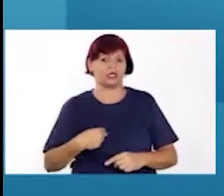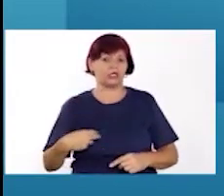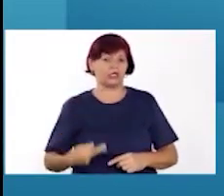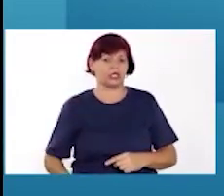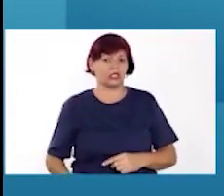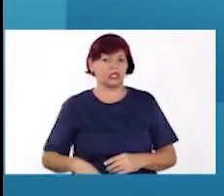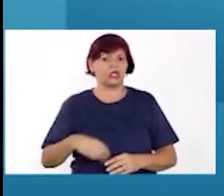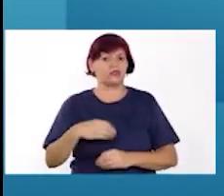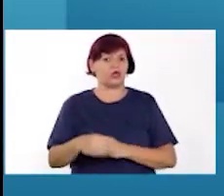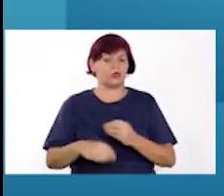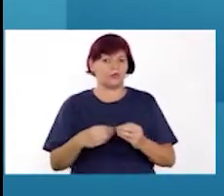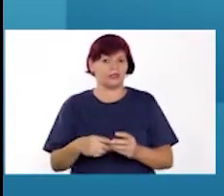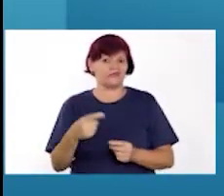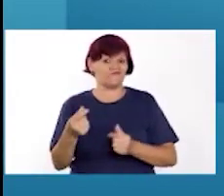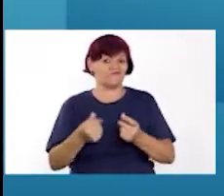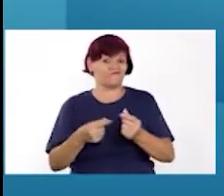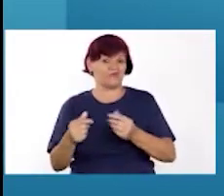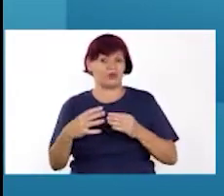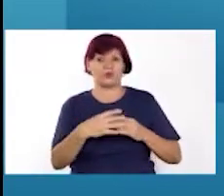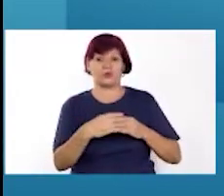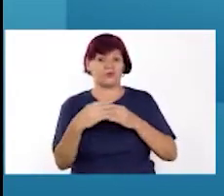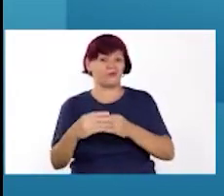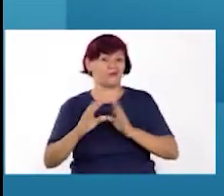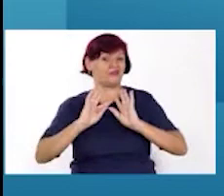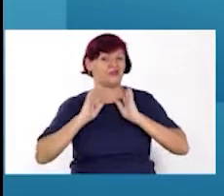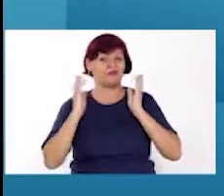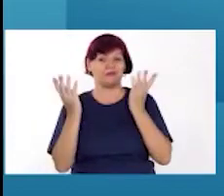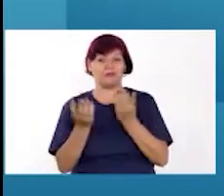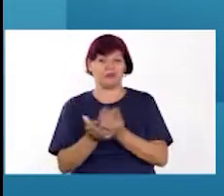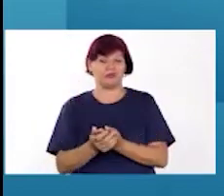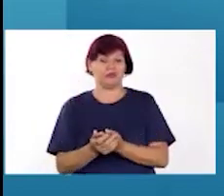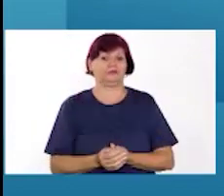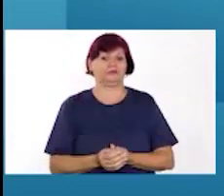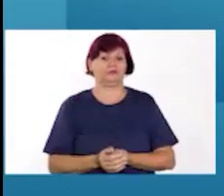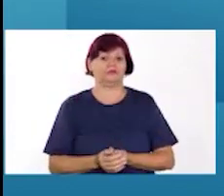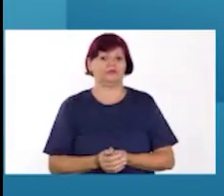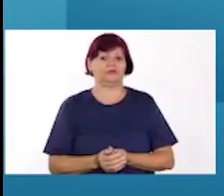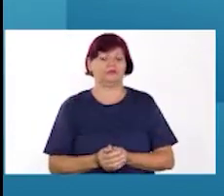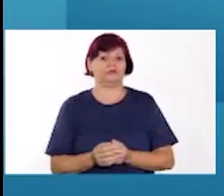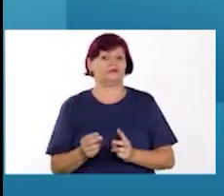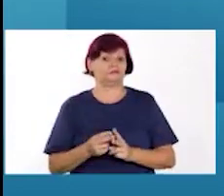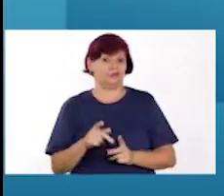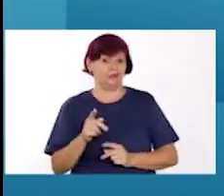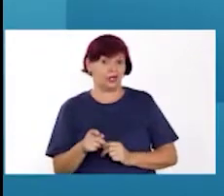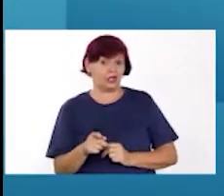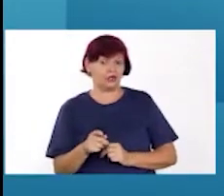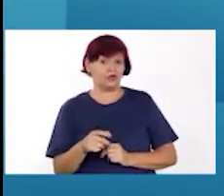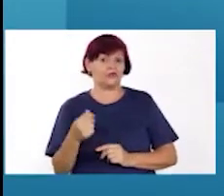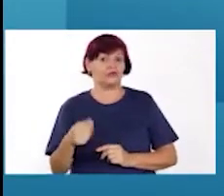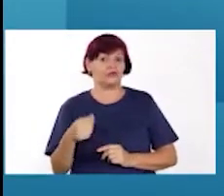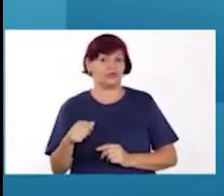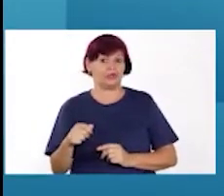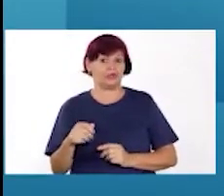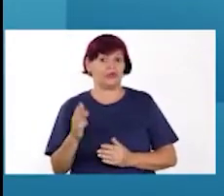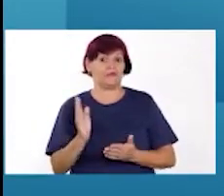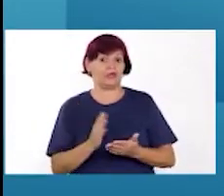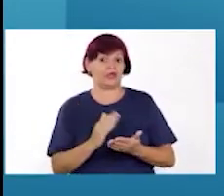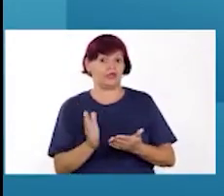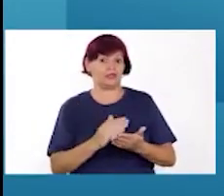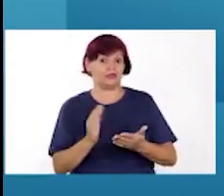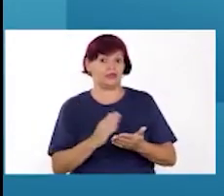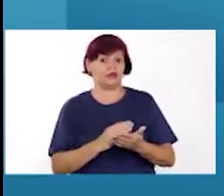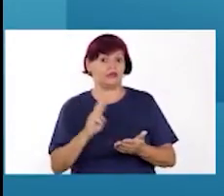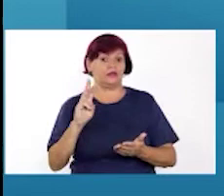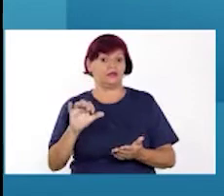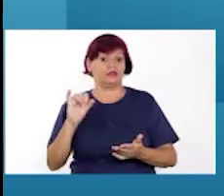convertirse en una de las economías líderes a nivel mundial. Como para ello deberán consultar las